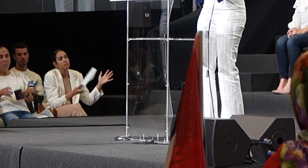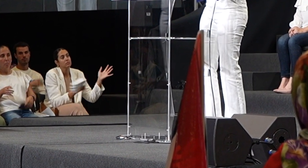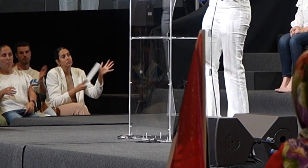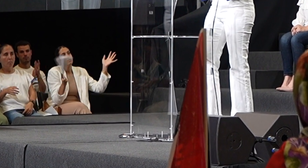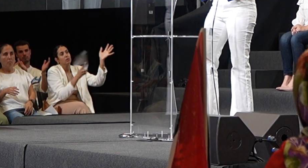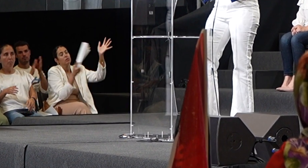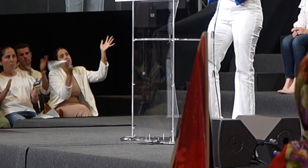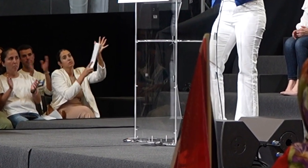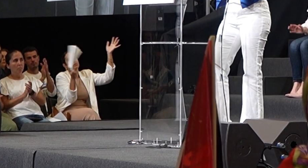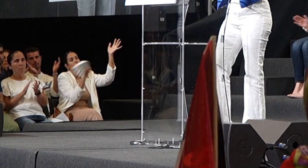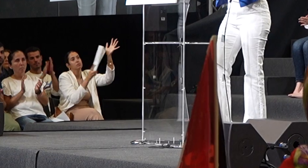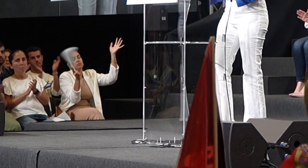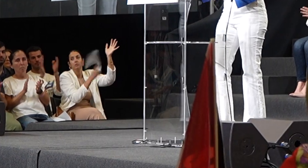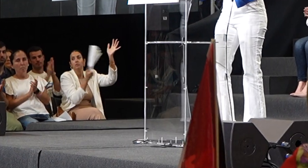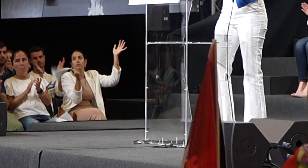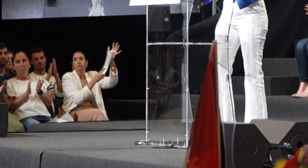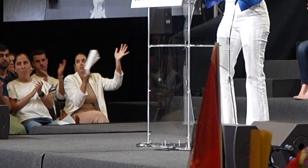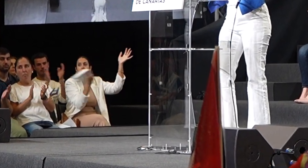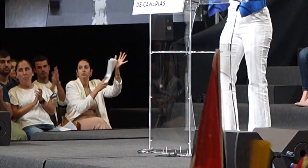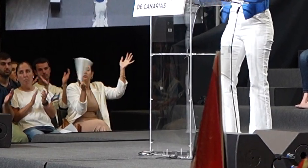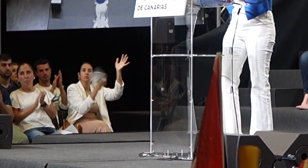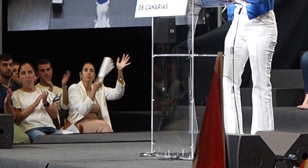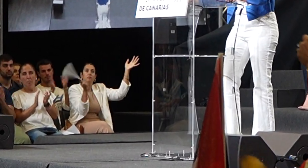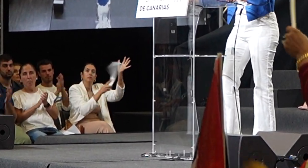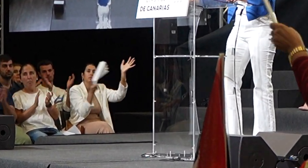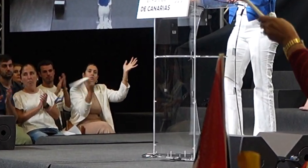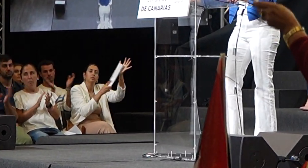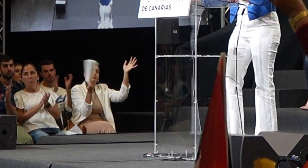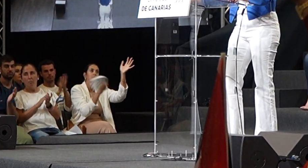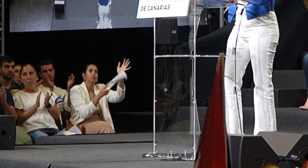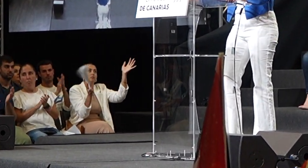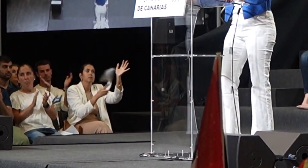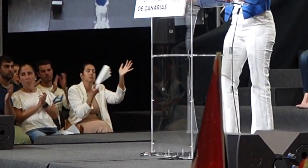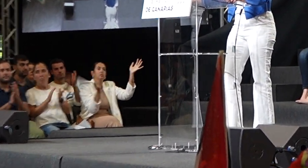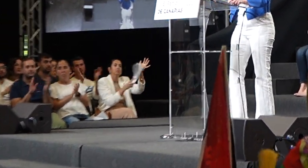los mayores de Tenerife. En lo peor de la pandemia,